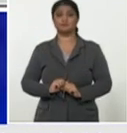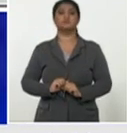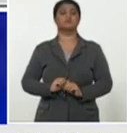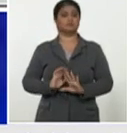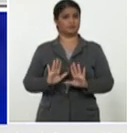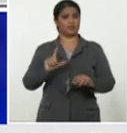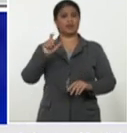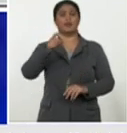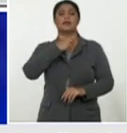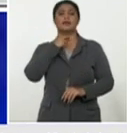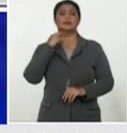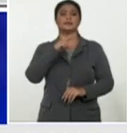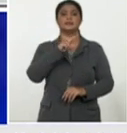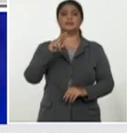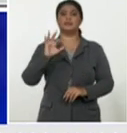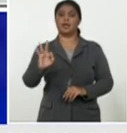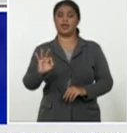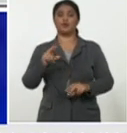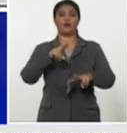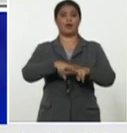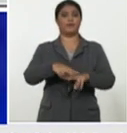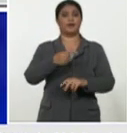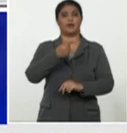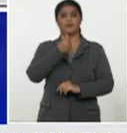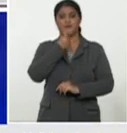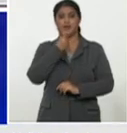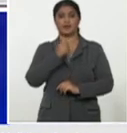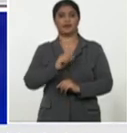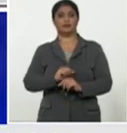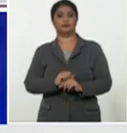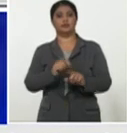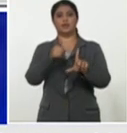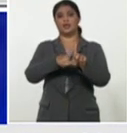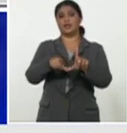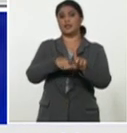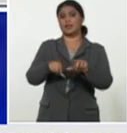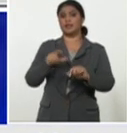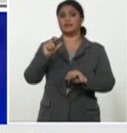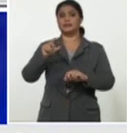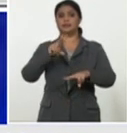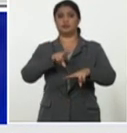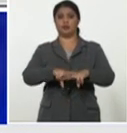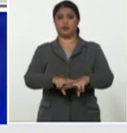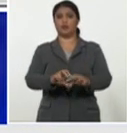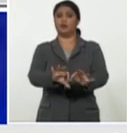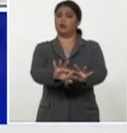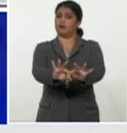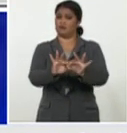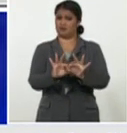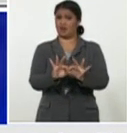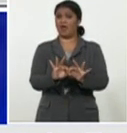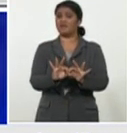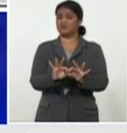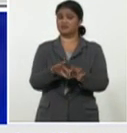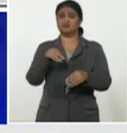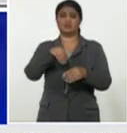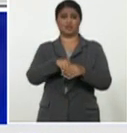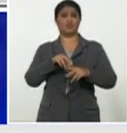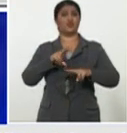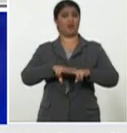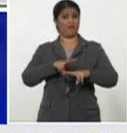Regla y Centro Habana como los municipios con mayor tasa de incidencia en los últimos 15